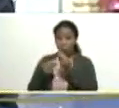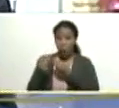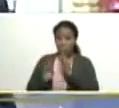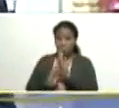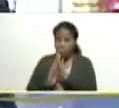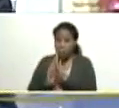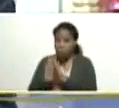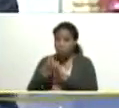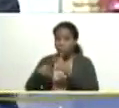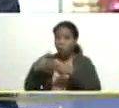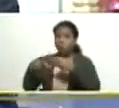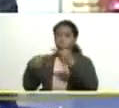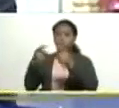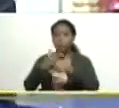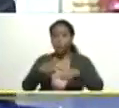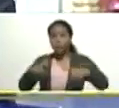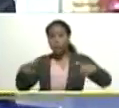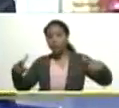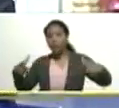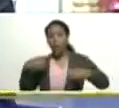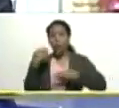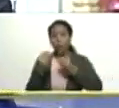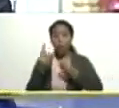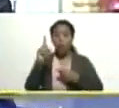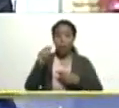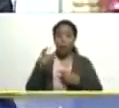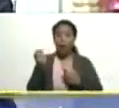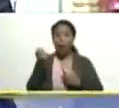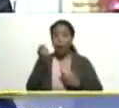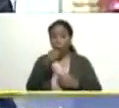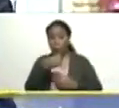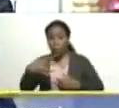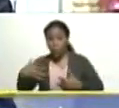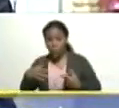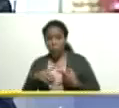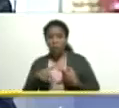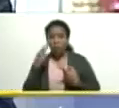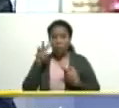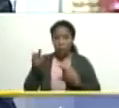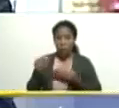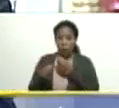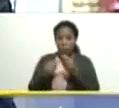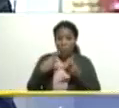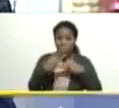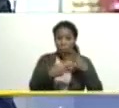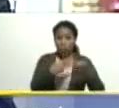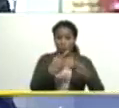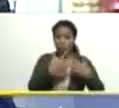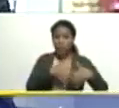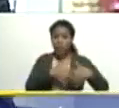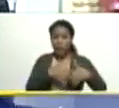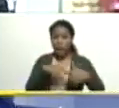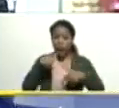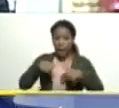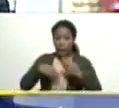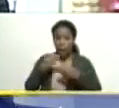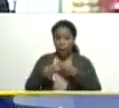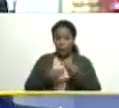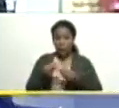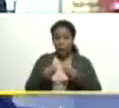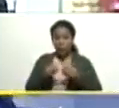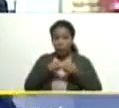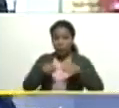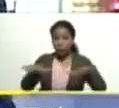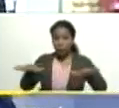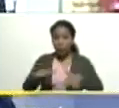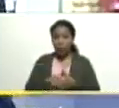áreas del rubro, como el caso del arroz, donde también estamos observando todo un proceso productivo industrial que se está consolidando. Y en el caso del